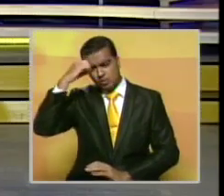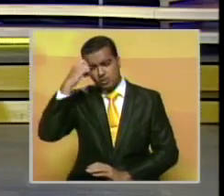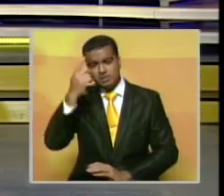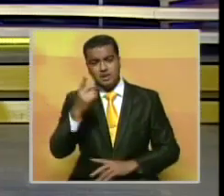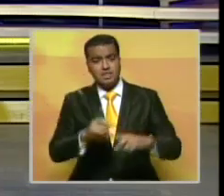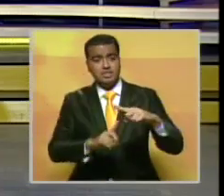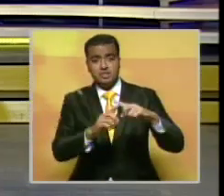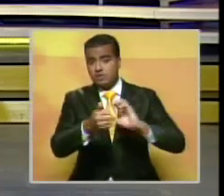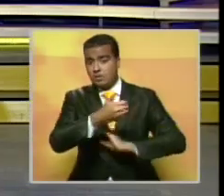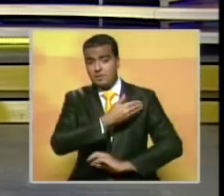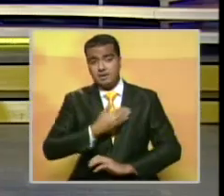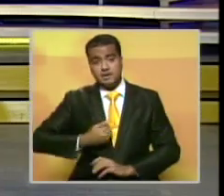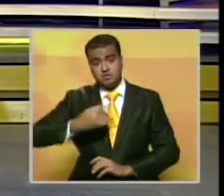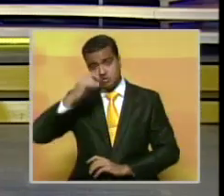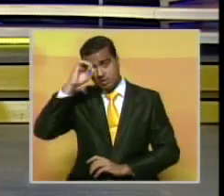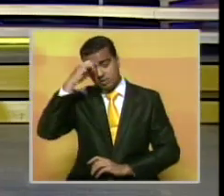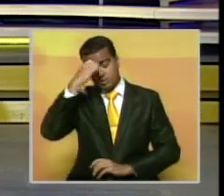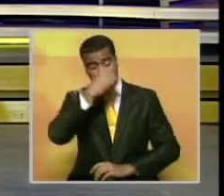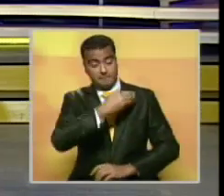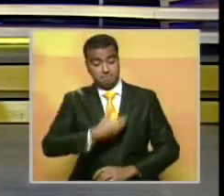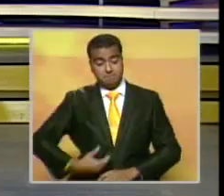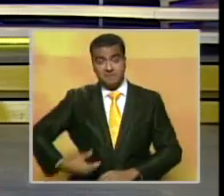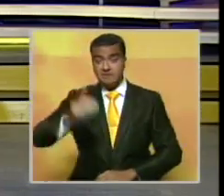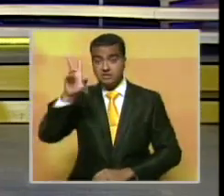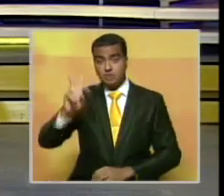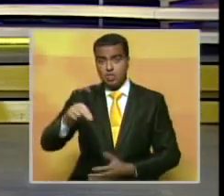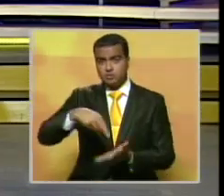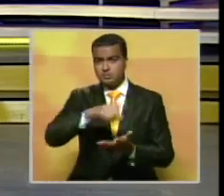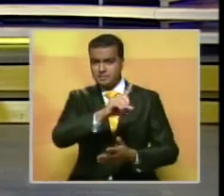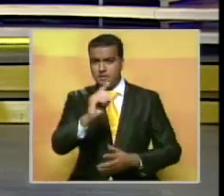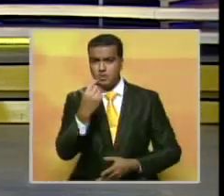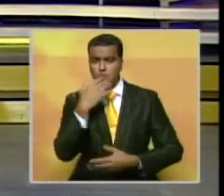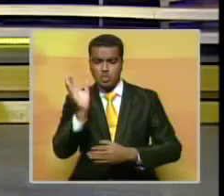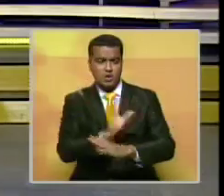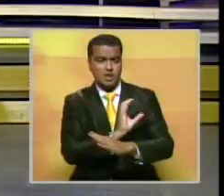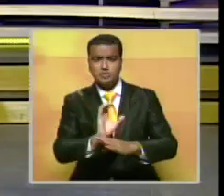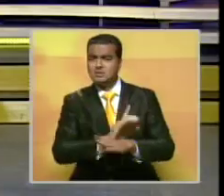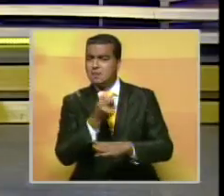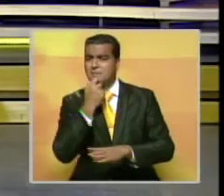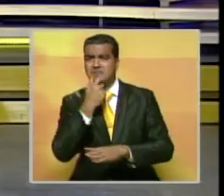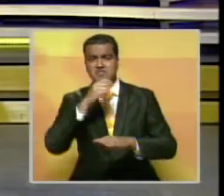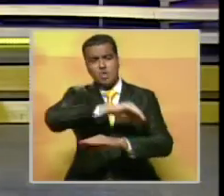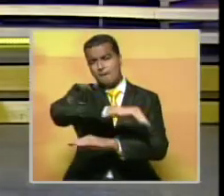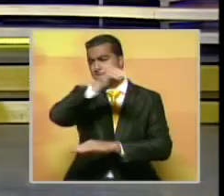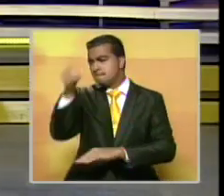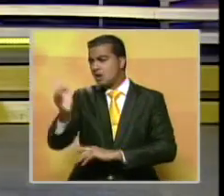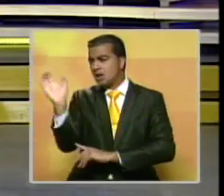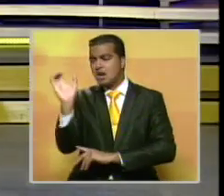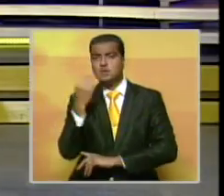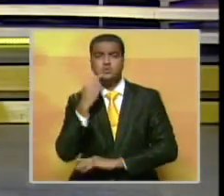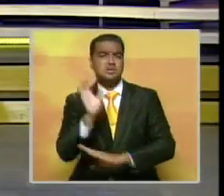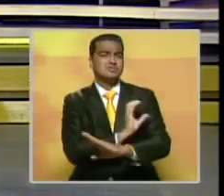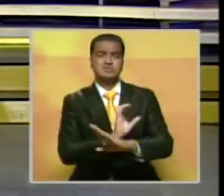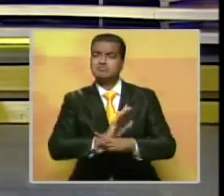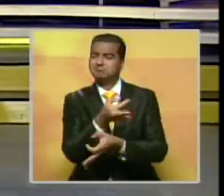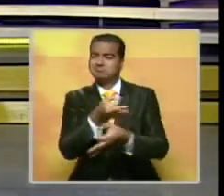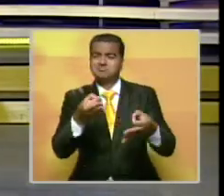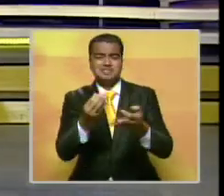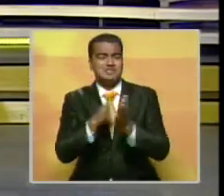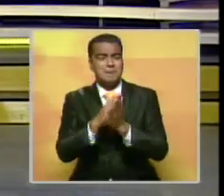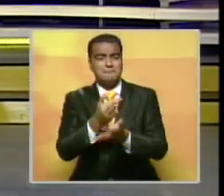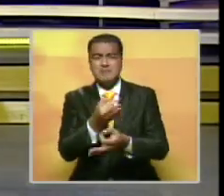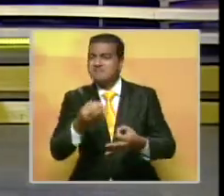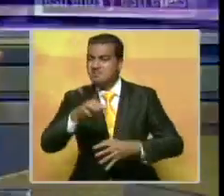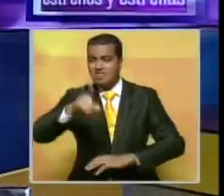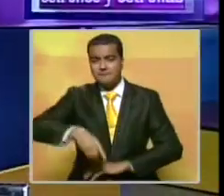tío más querido. Yo recuerdo en el Miss Venezuela del año 2001 cuando cantó en ese maravilloso poliedro de Caracas y sus canciones de verdad han sido